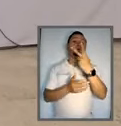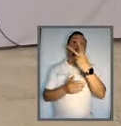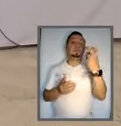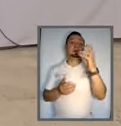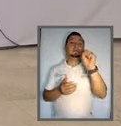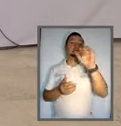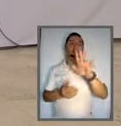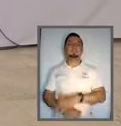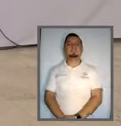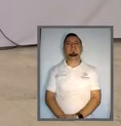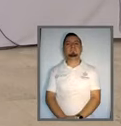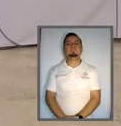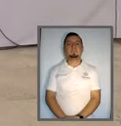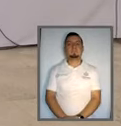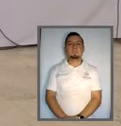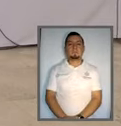8,265.